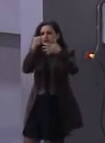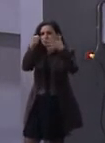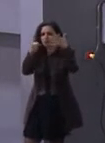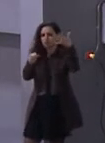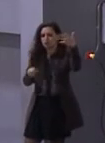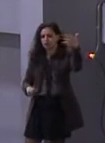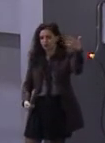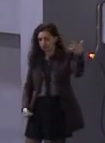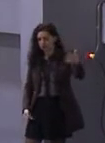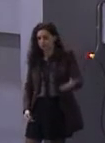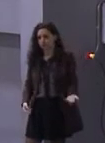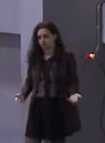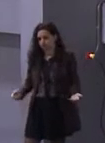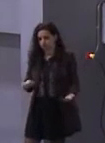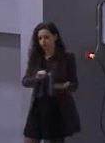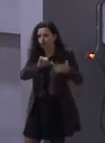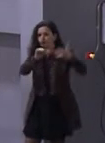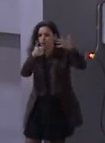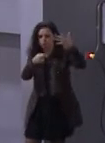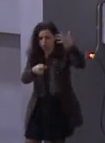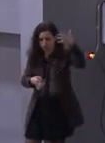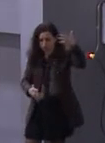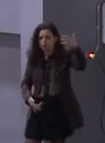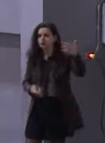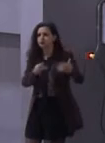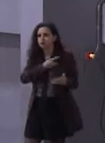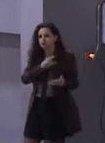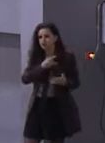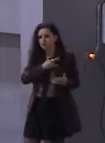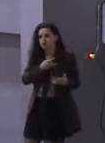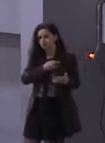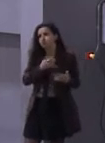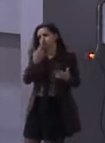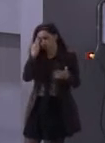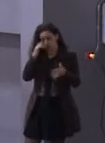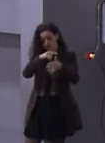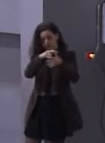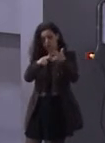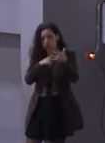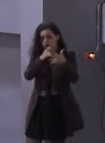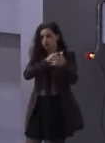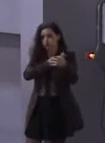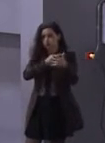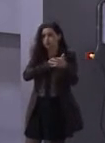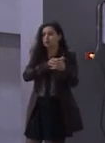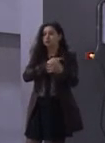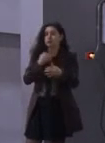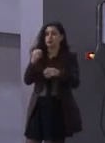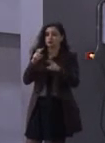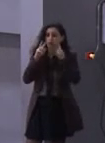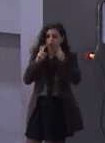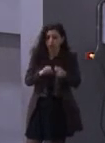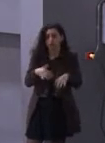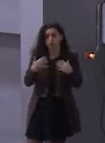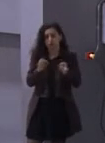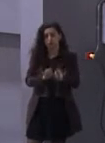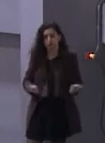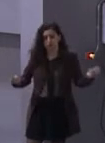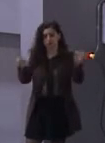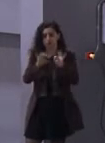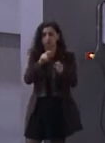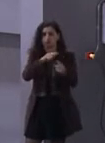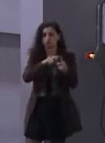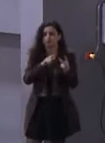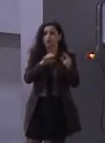hacia abajo. Pues son las universidades que pues tienen una trayectoria investigativa muy importante, de alta calidad, o sea, también